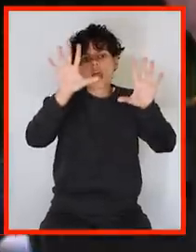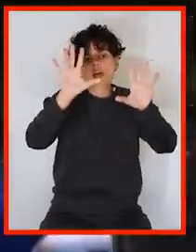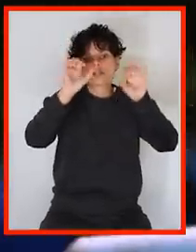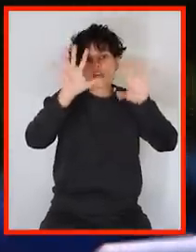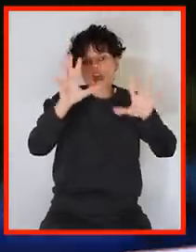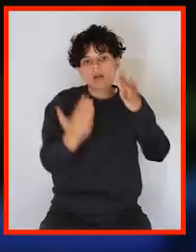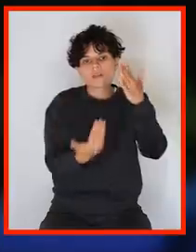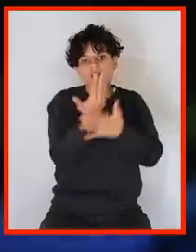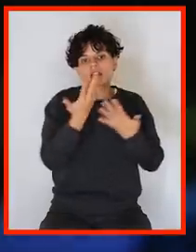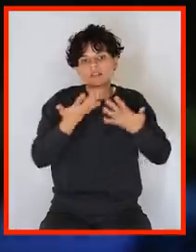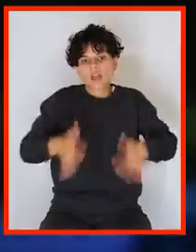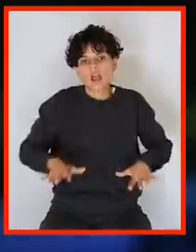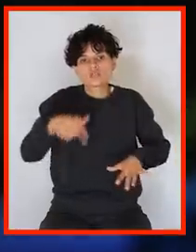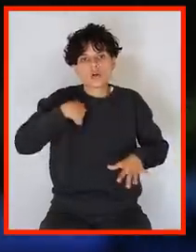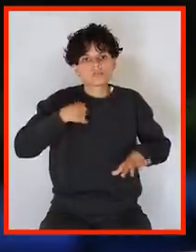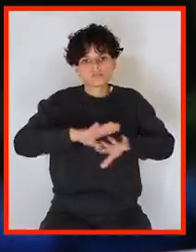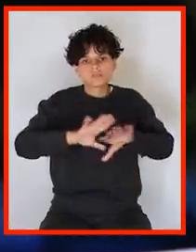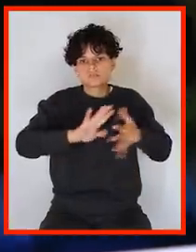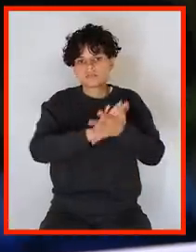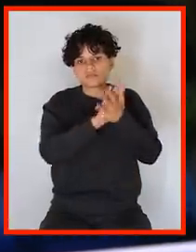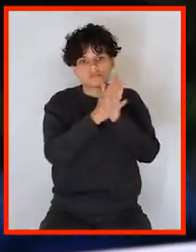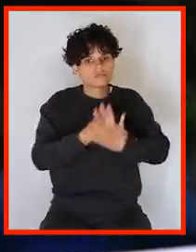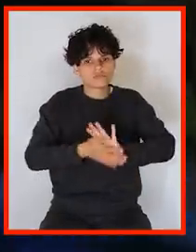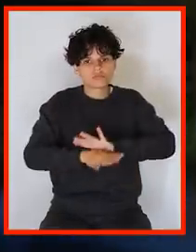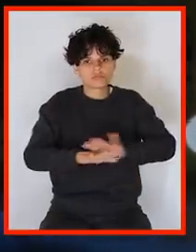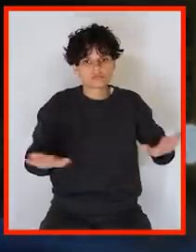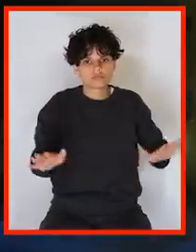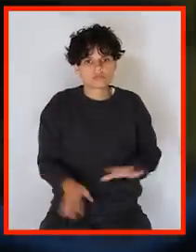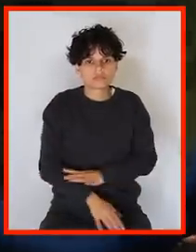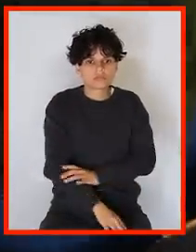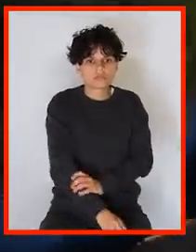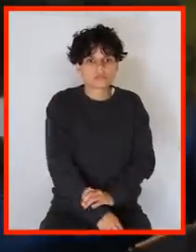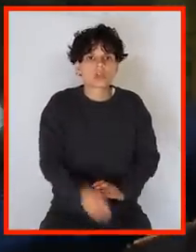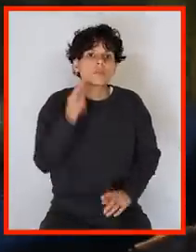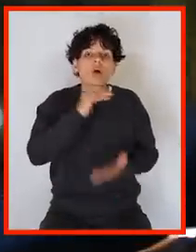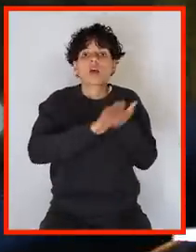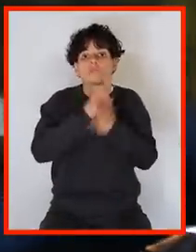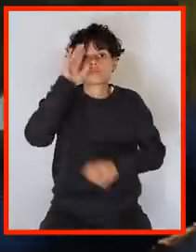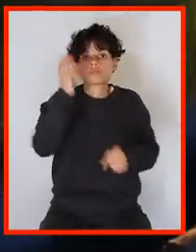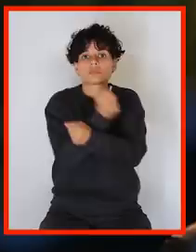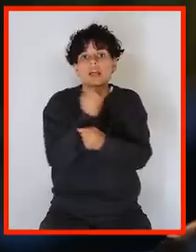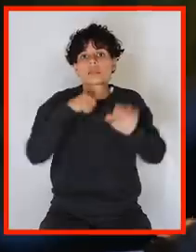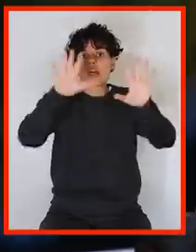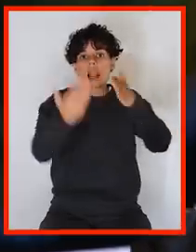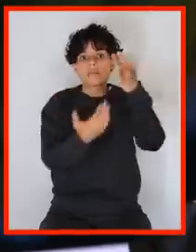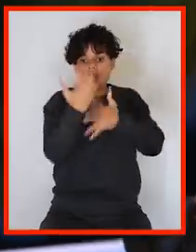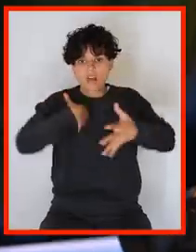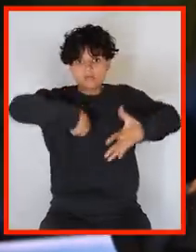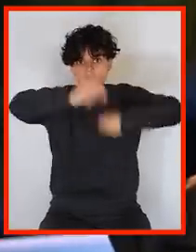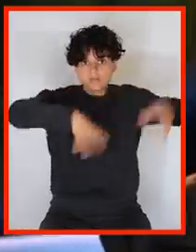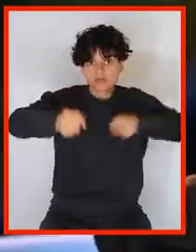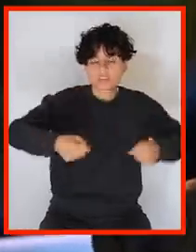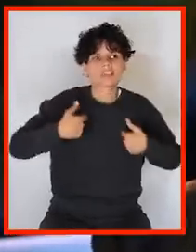A las 10 de la mañana ya estaba así como en cero. Viendo así, ¿qué hago con mi vida ahora?